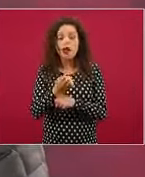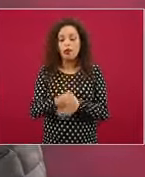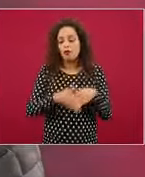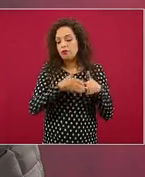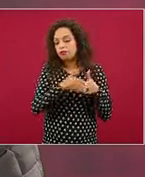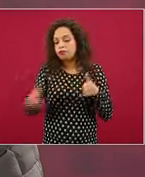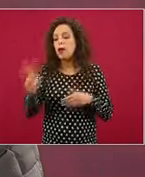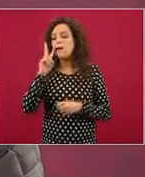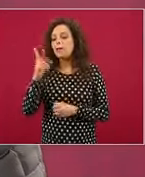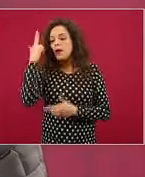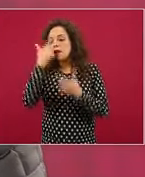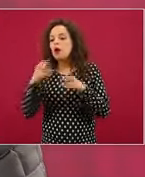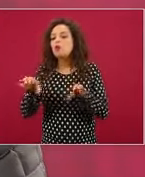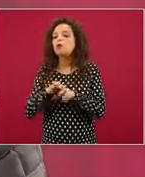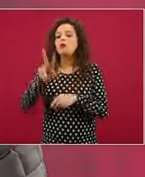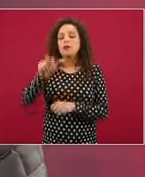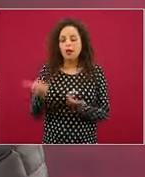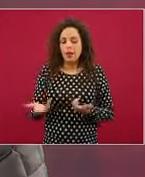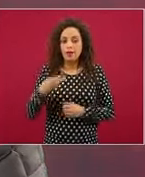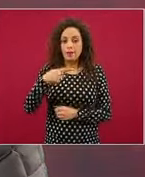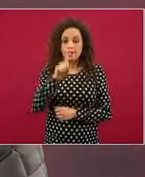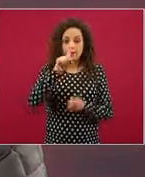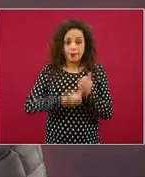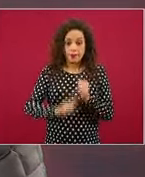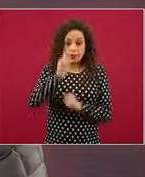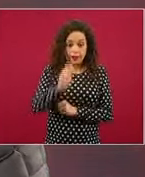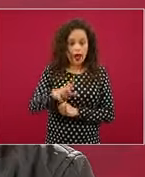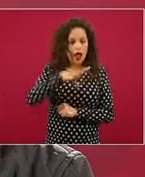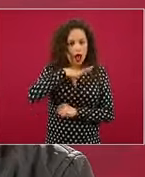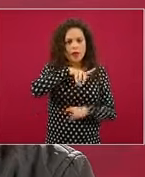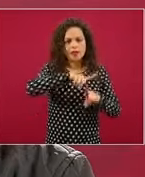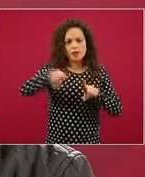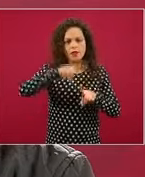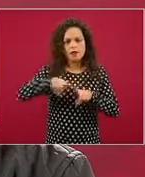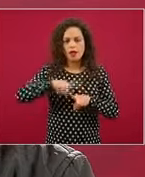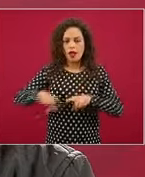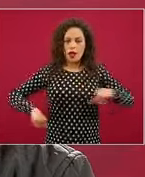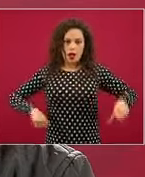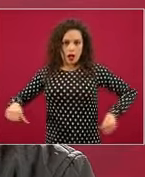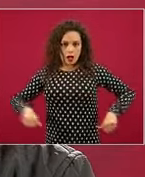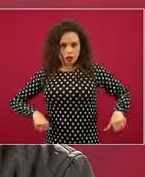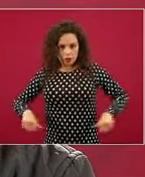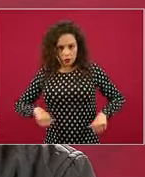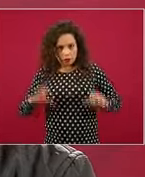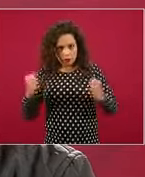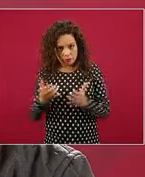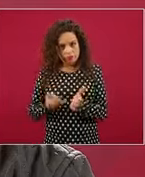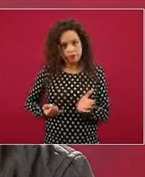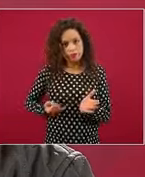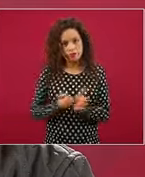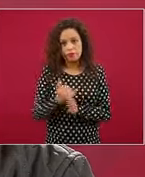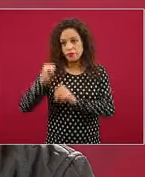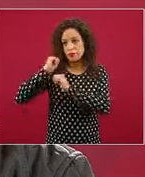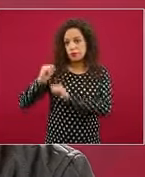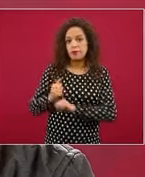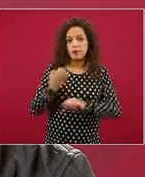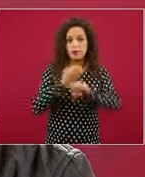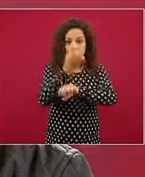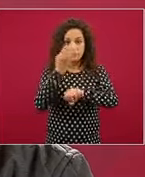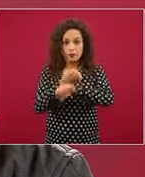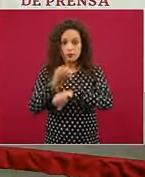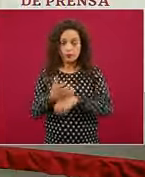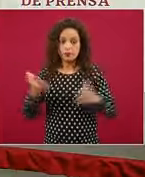Finalmente, lo que vemos es distintas acciones que las autoridades sanitarias estatales van tomando en uso